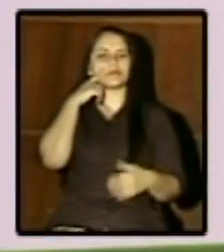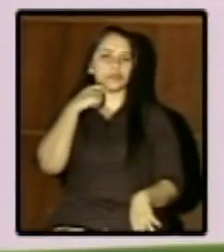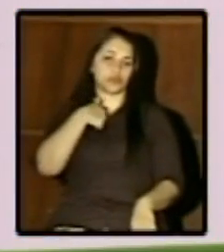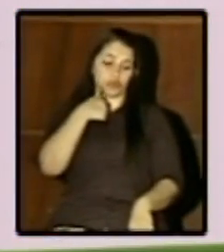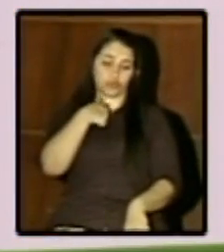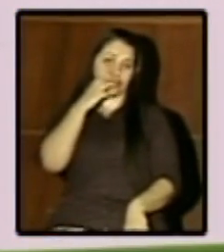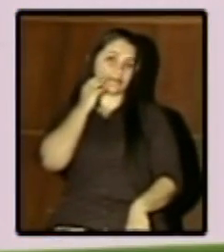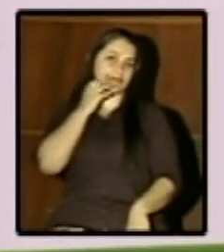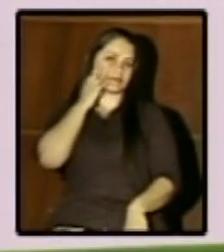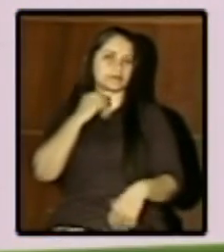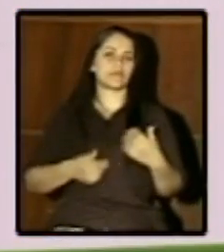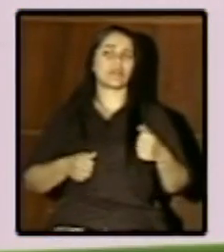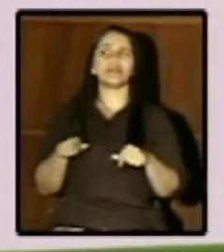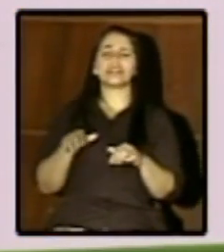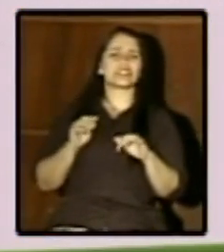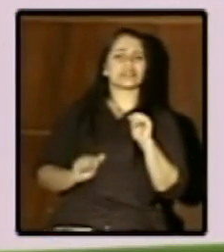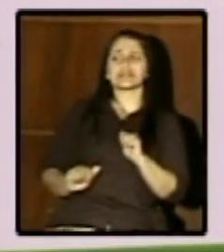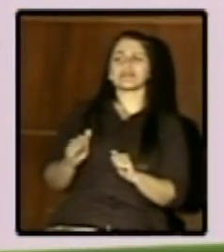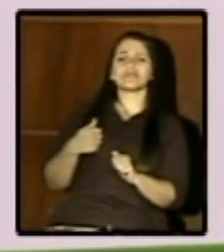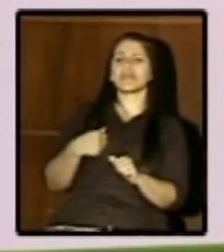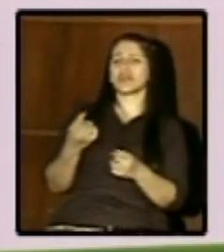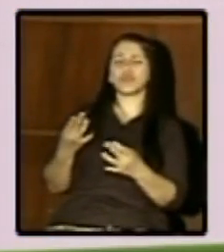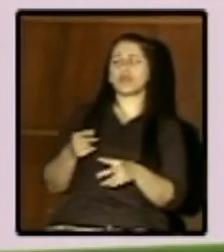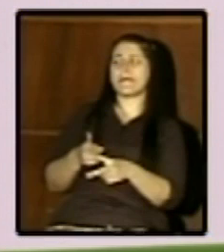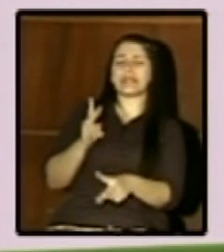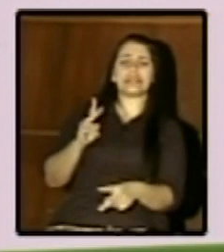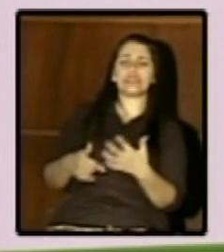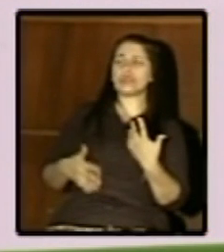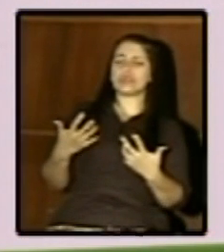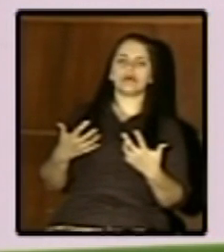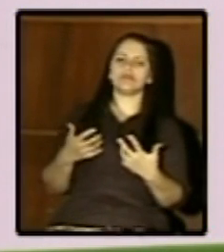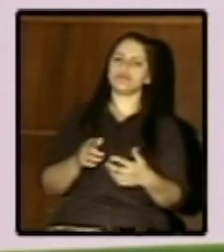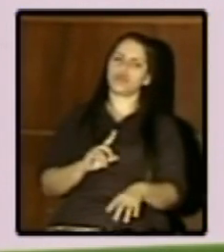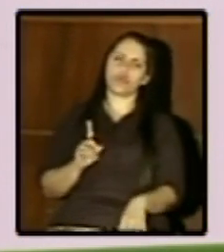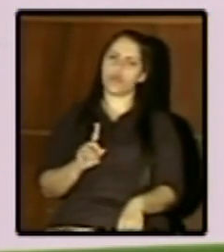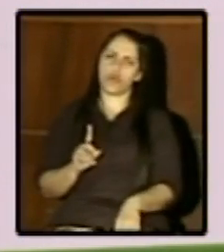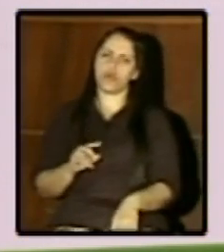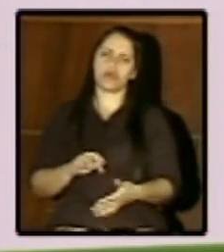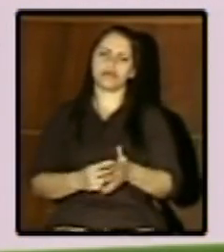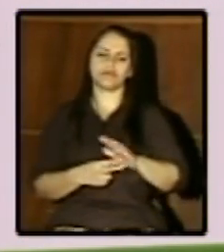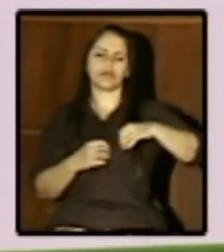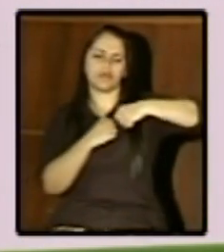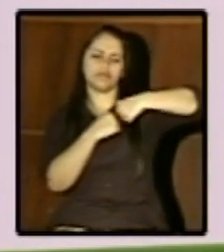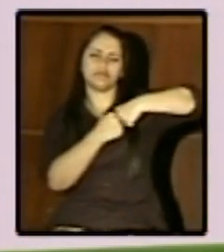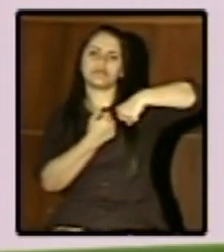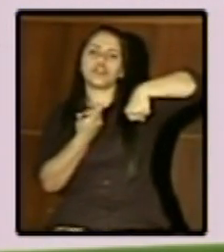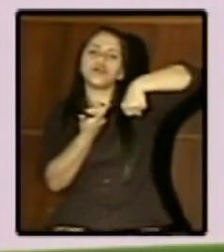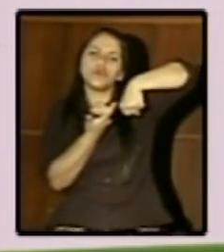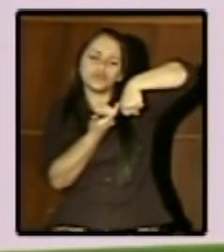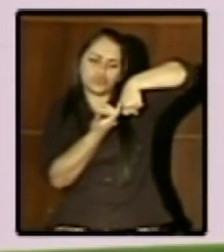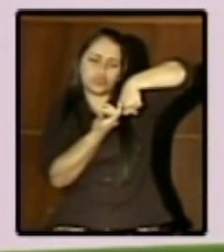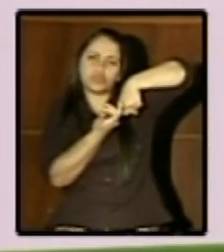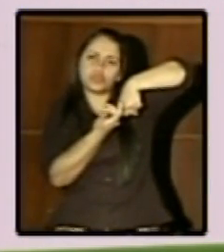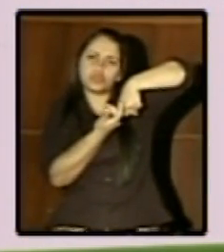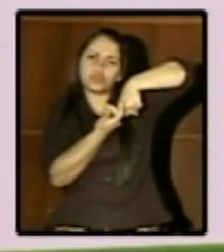una herramienta útil. Yo he notado que los pacientes llegan un poco temerosos y dicen, no, a mí me han dicho que eso es muy peligroso.